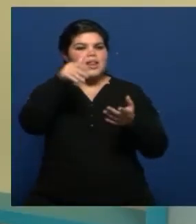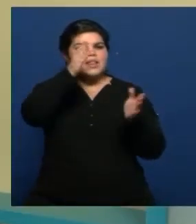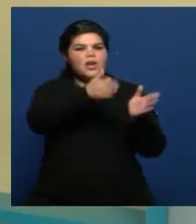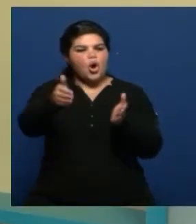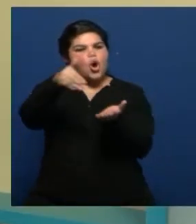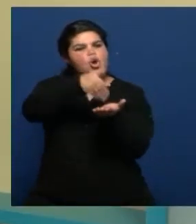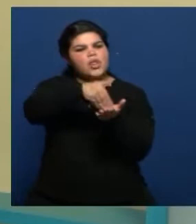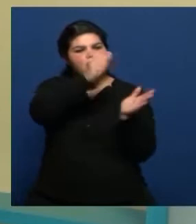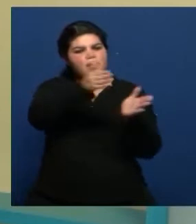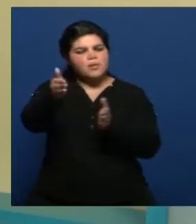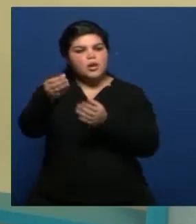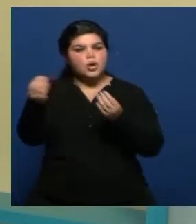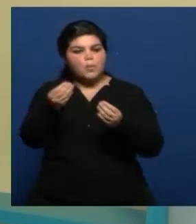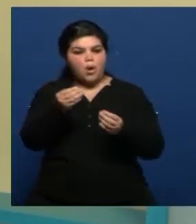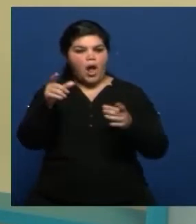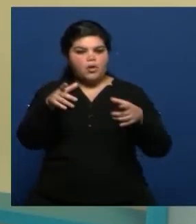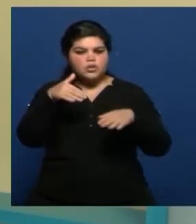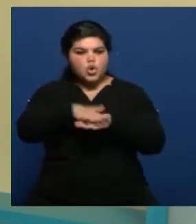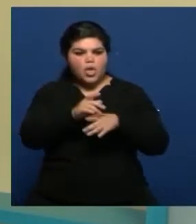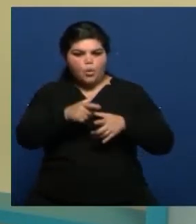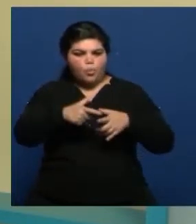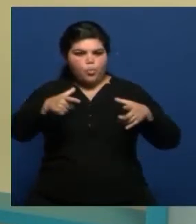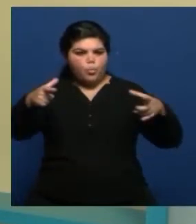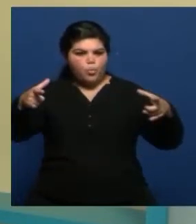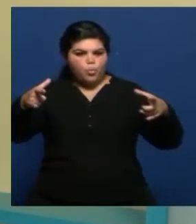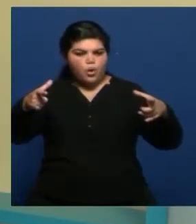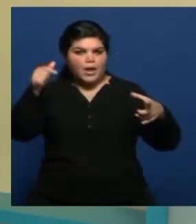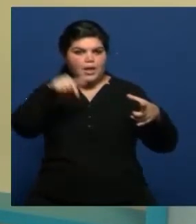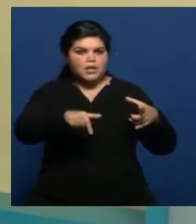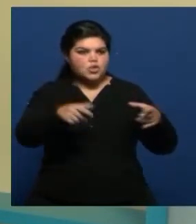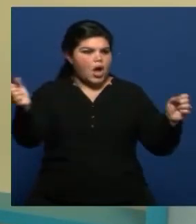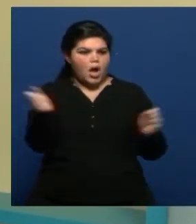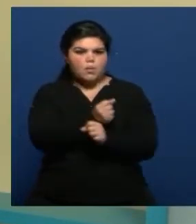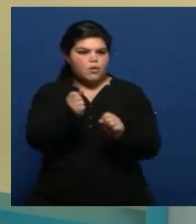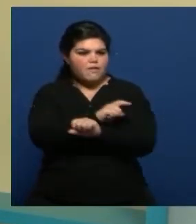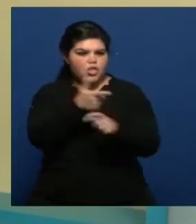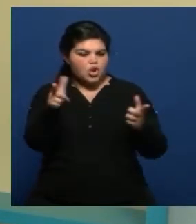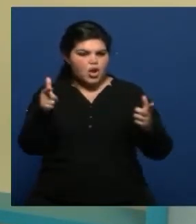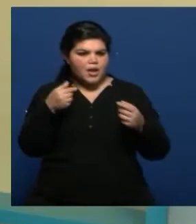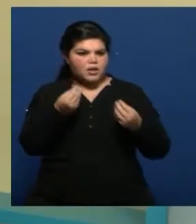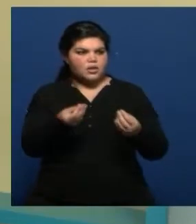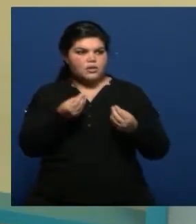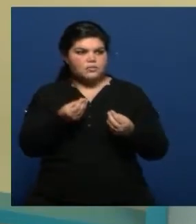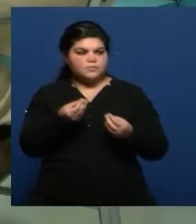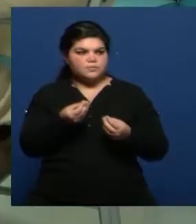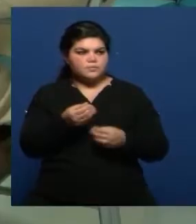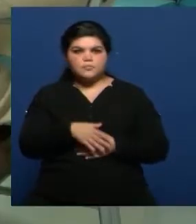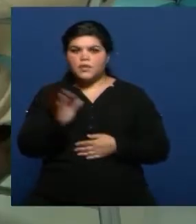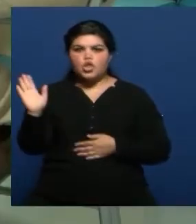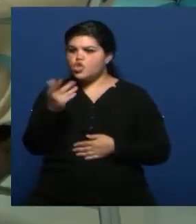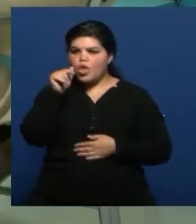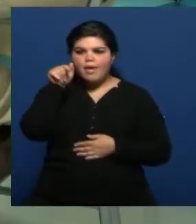muchos lugares se expandió la ciudad, se está creciendo y eso no estaba aprobado para que se, claro, para que se creciera y se edificara. Y toda esa gente